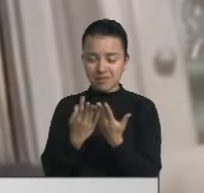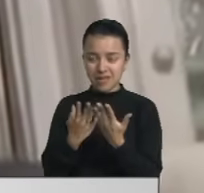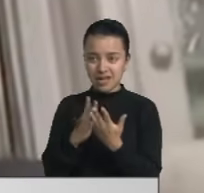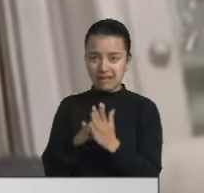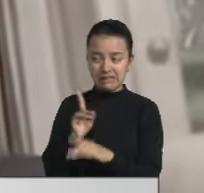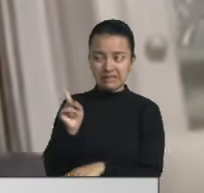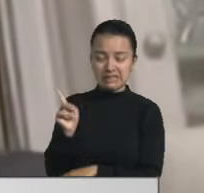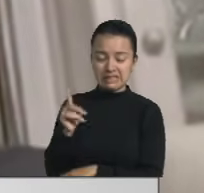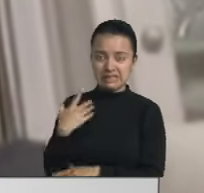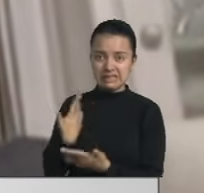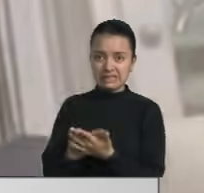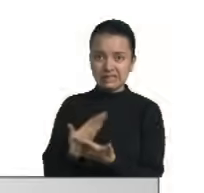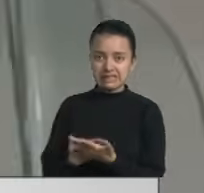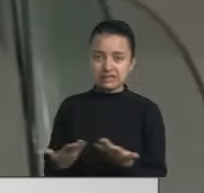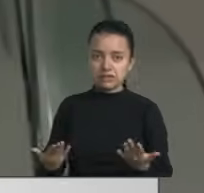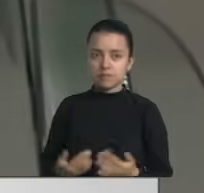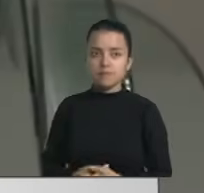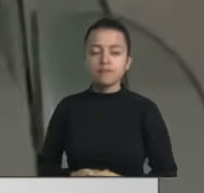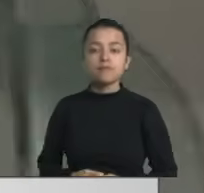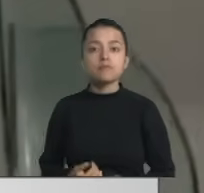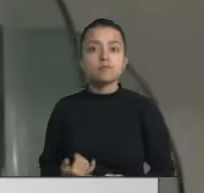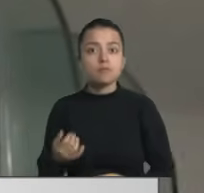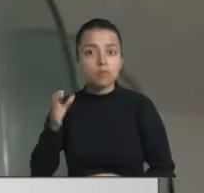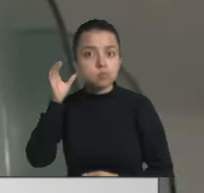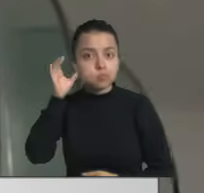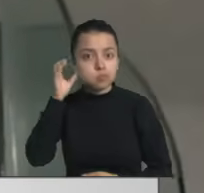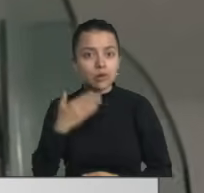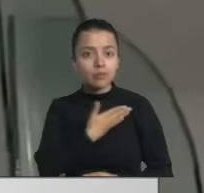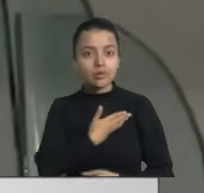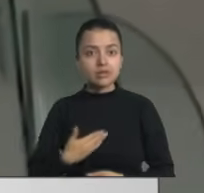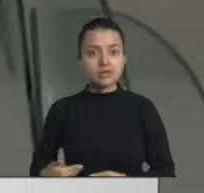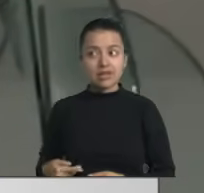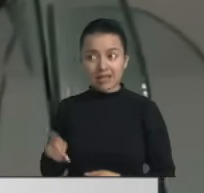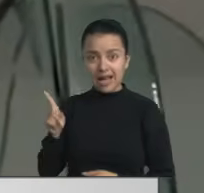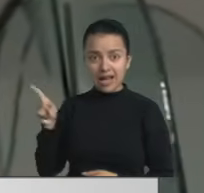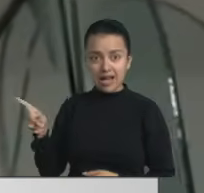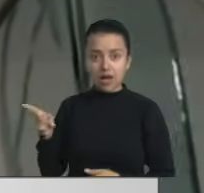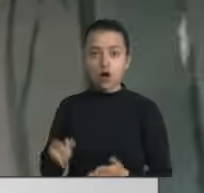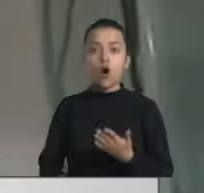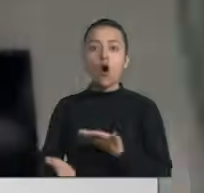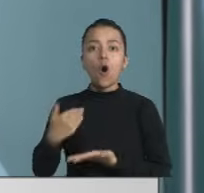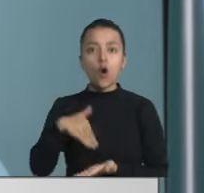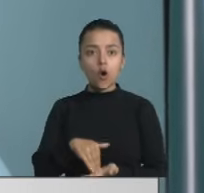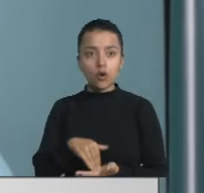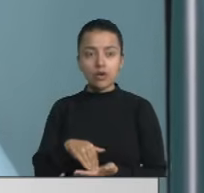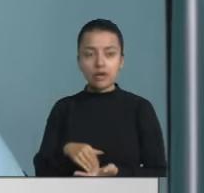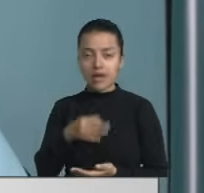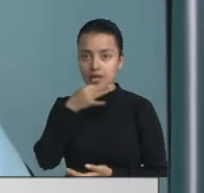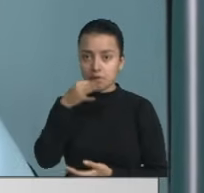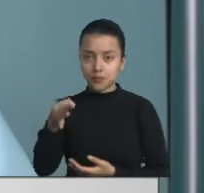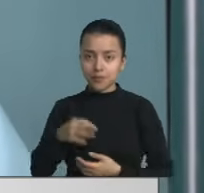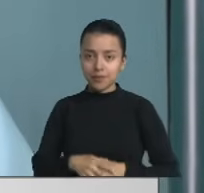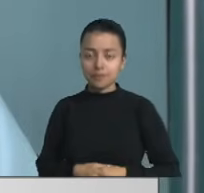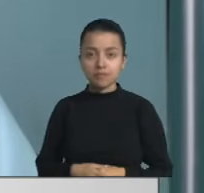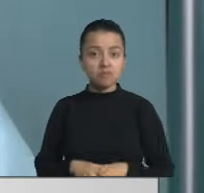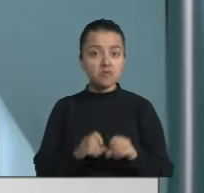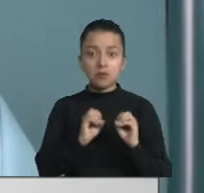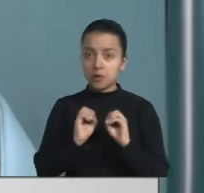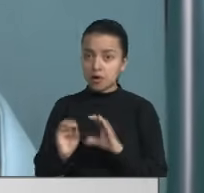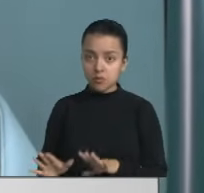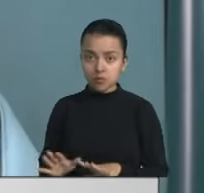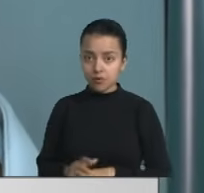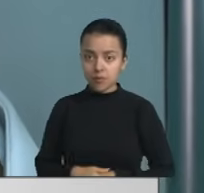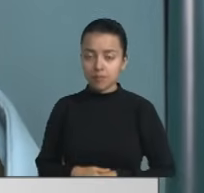el presidente de la Asamblea de Santander y de la Federación Nacional de Diputados protagoniza otro escándalo. Además de no renunciar,